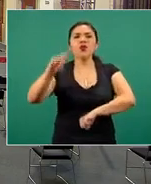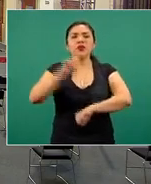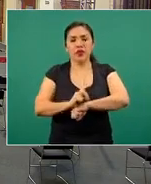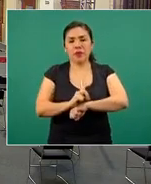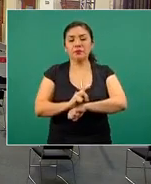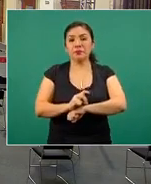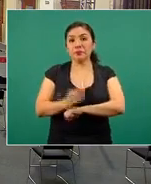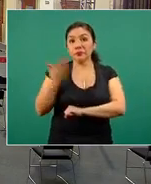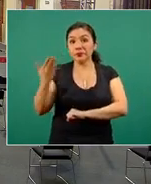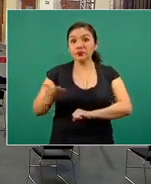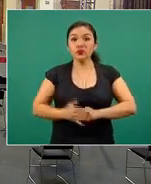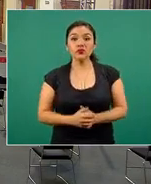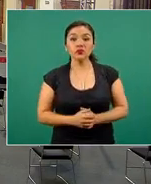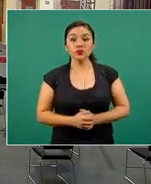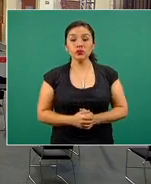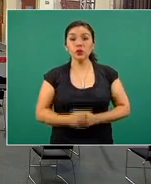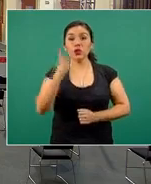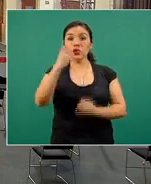de hoy.